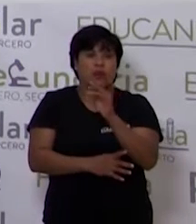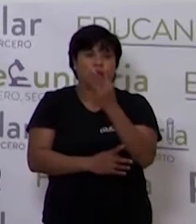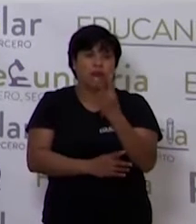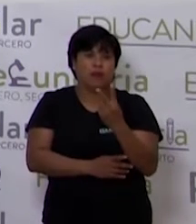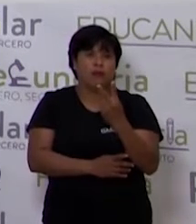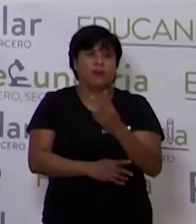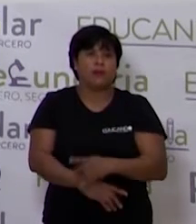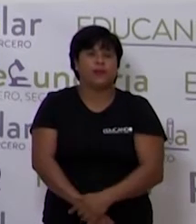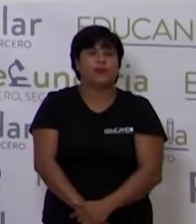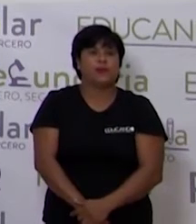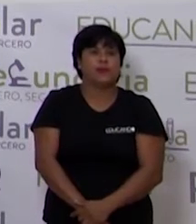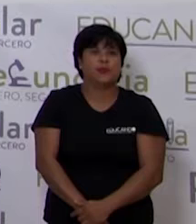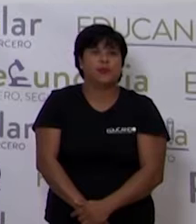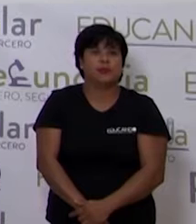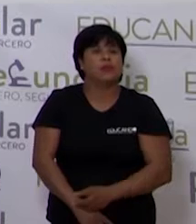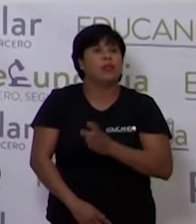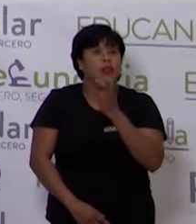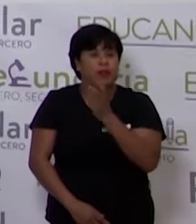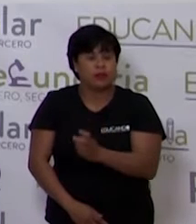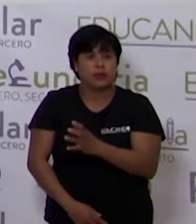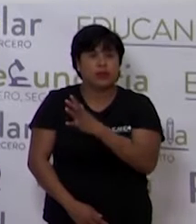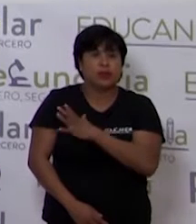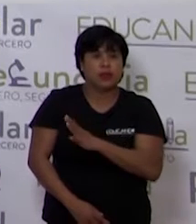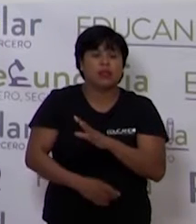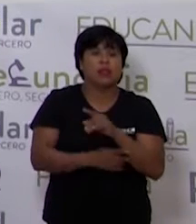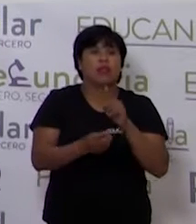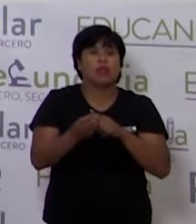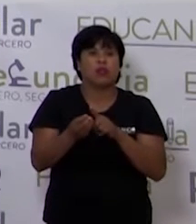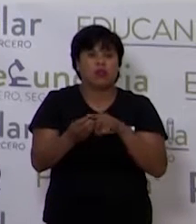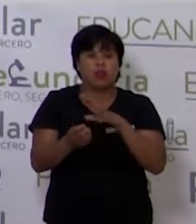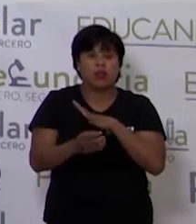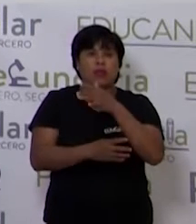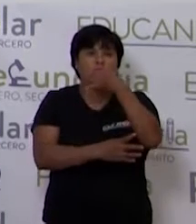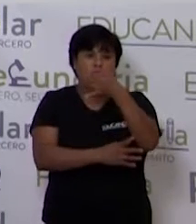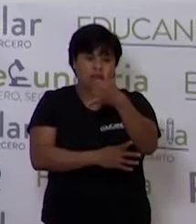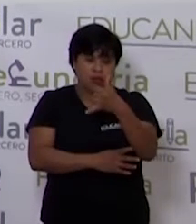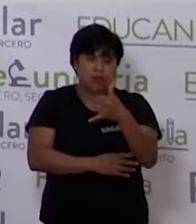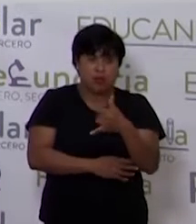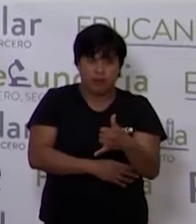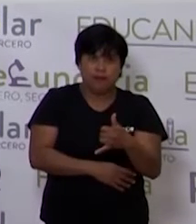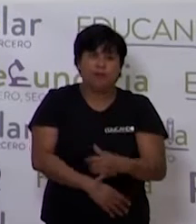42. Y va en el eje de las Y.